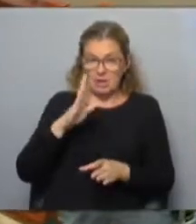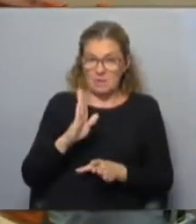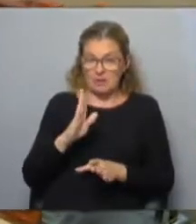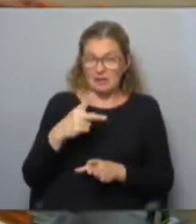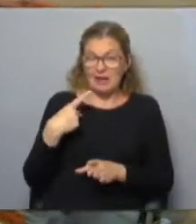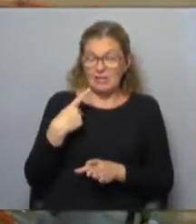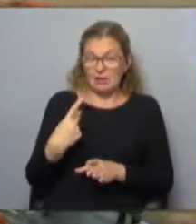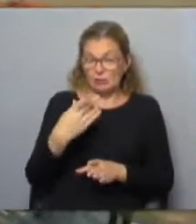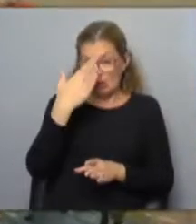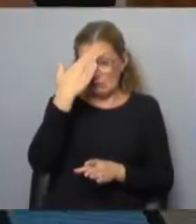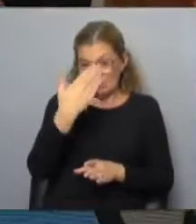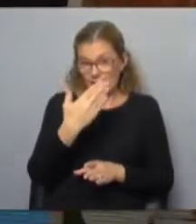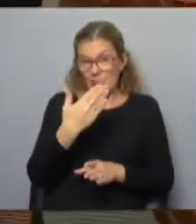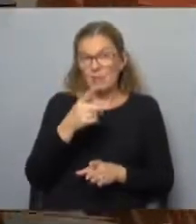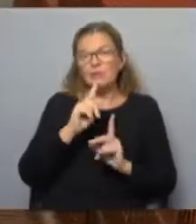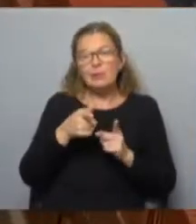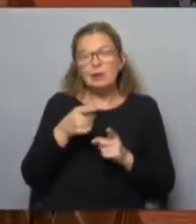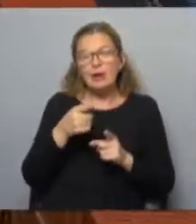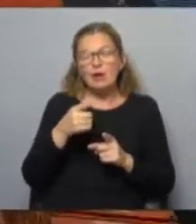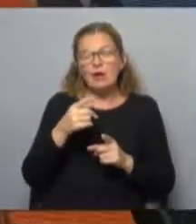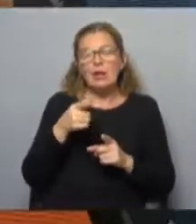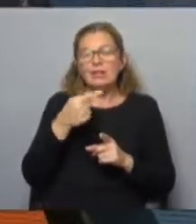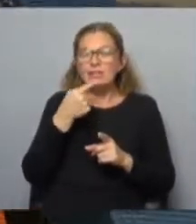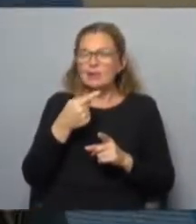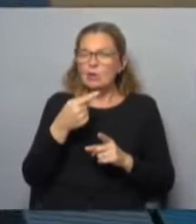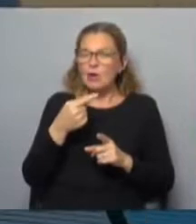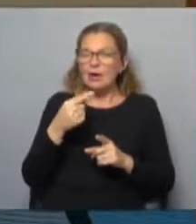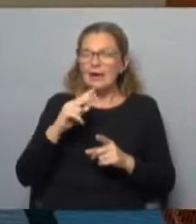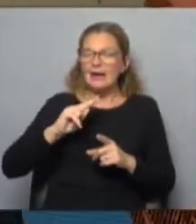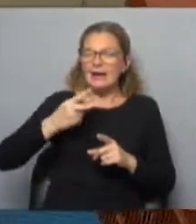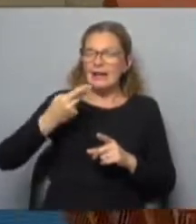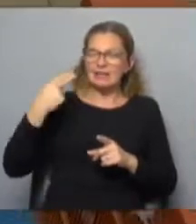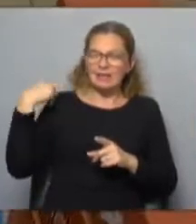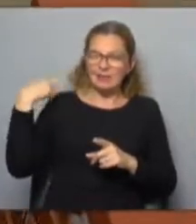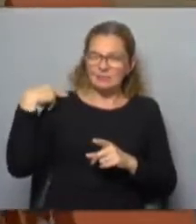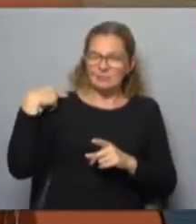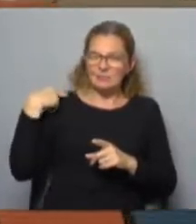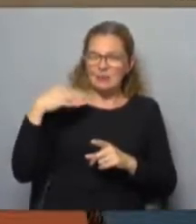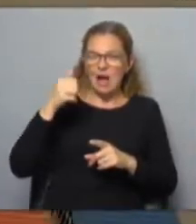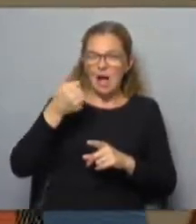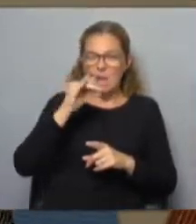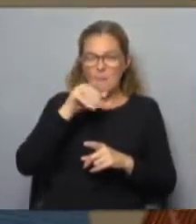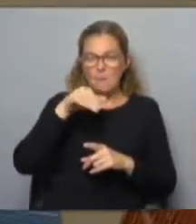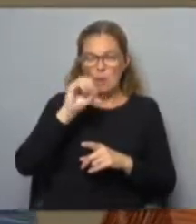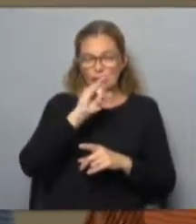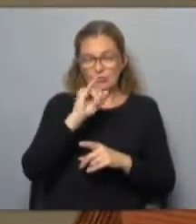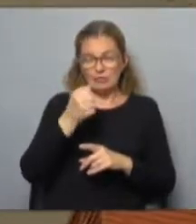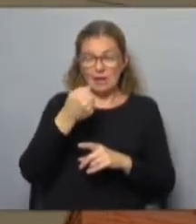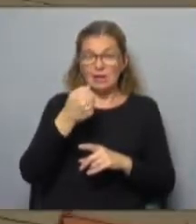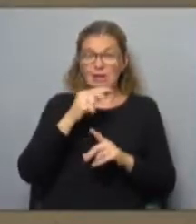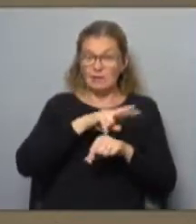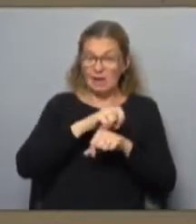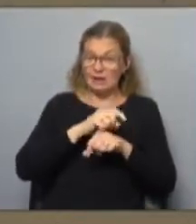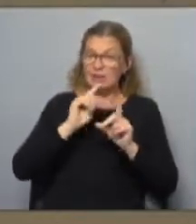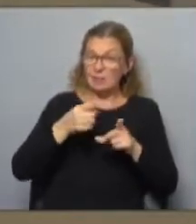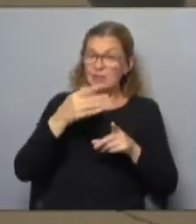directora vocal del Frente Amplio en el organismo, Alejandra Koch, y el gerente del área jurídica, Edgardo Amosa. La Fiscalía también tiene